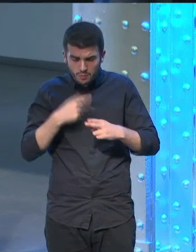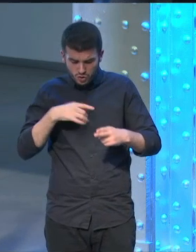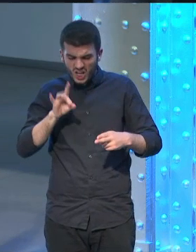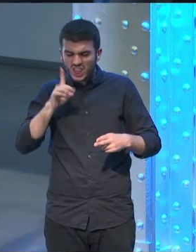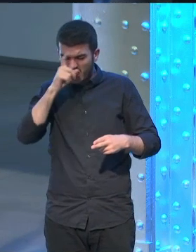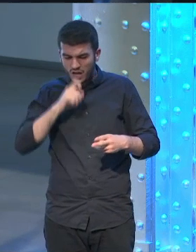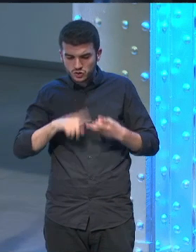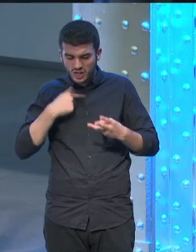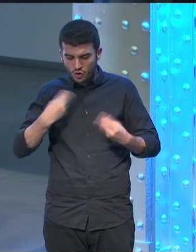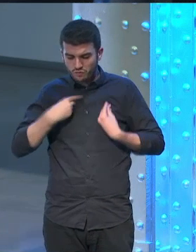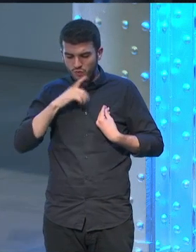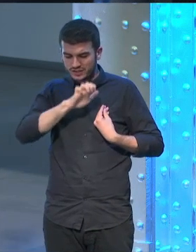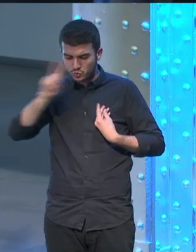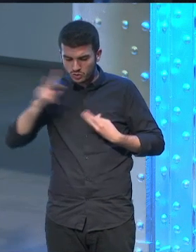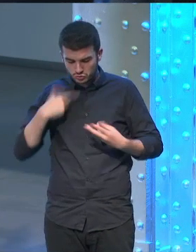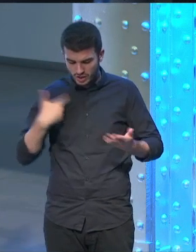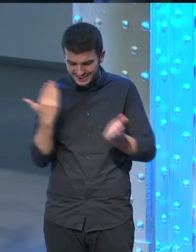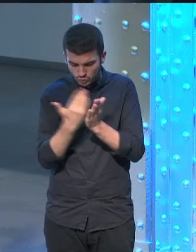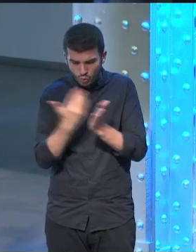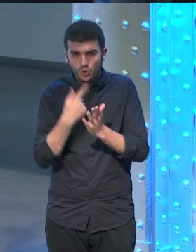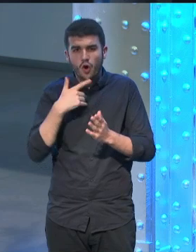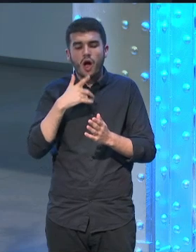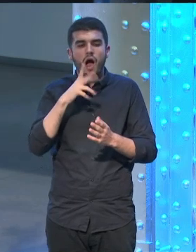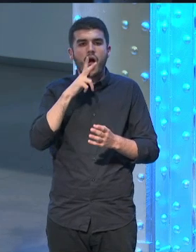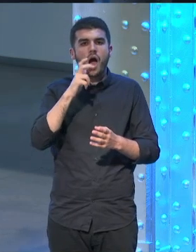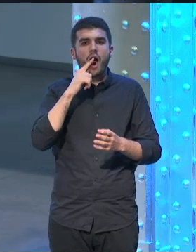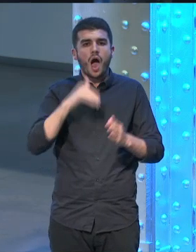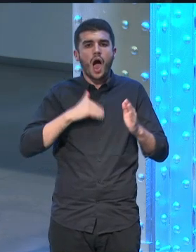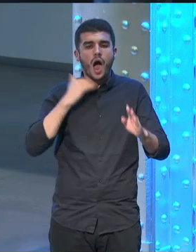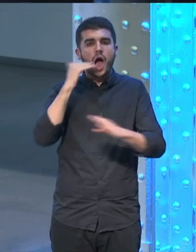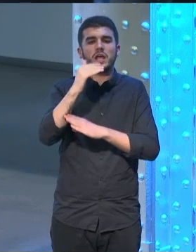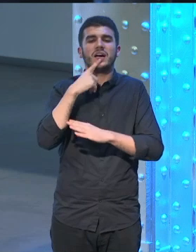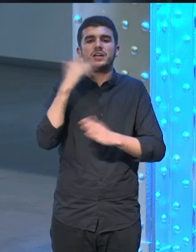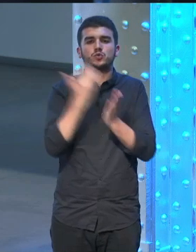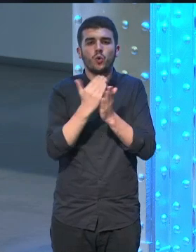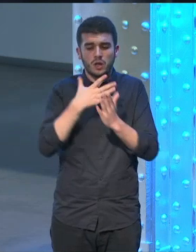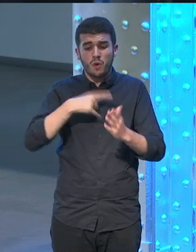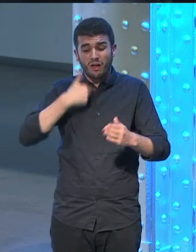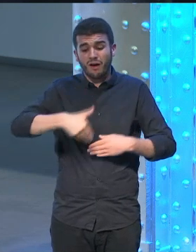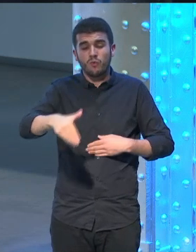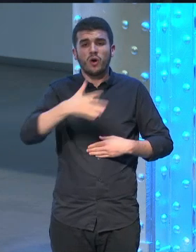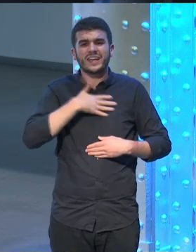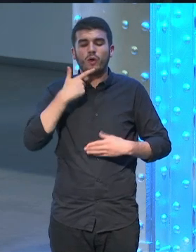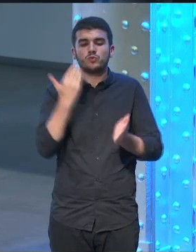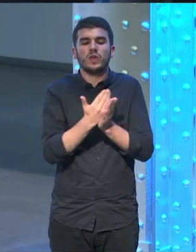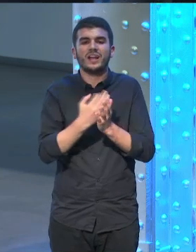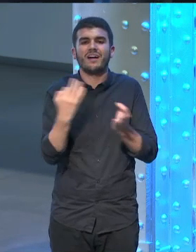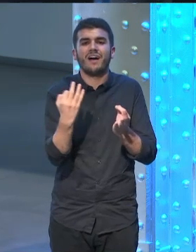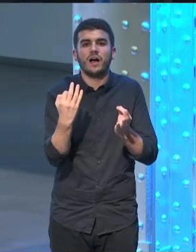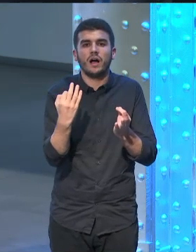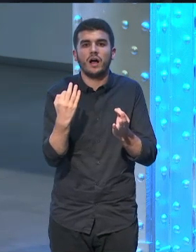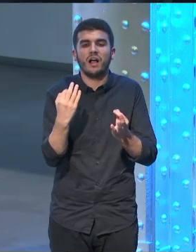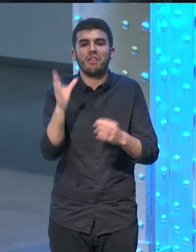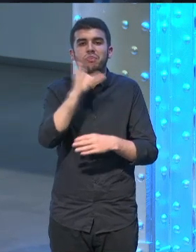15 años, vivo en Estados Unidos, estudio en High School y en el futuro espero poder estudiar ¿qué?